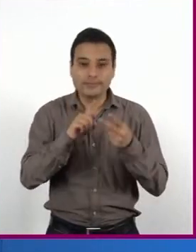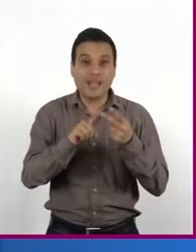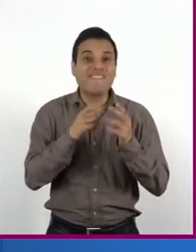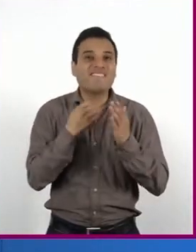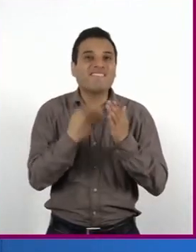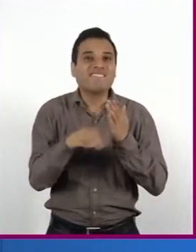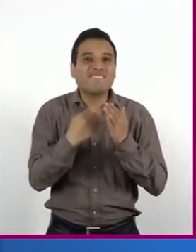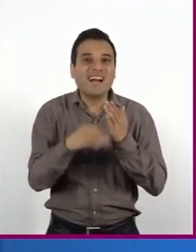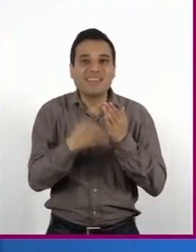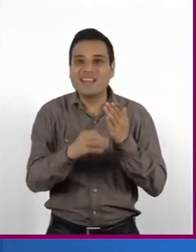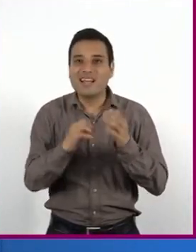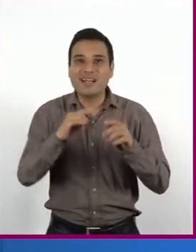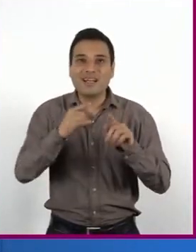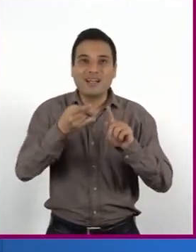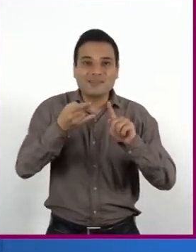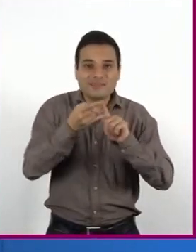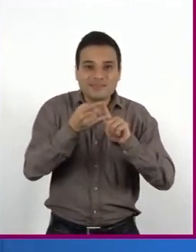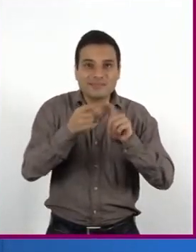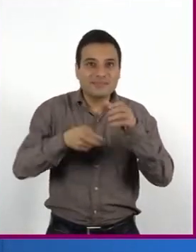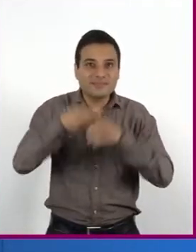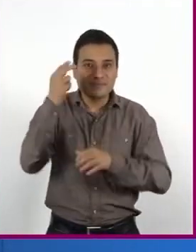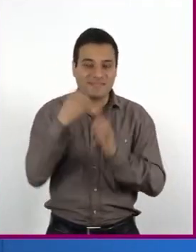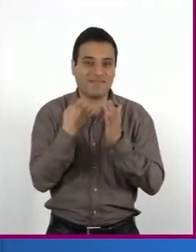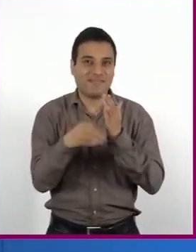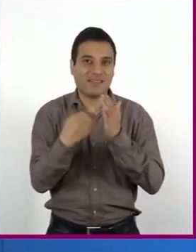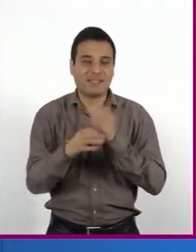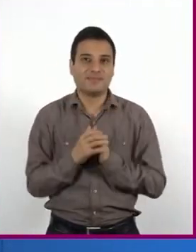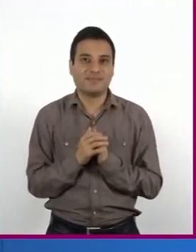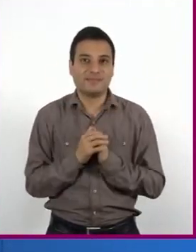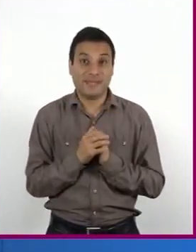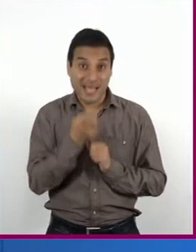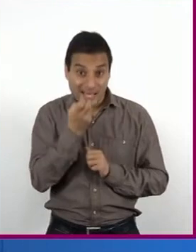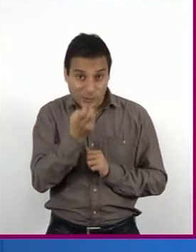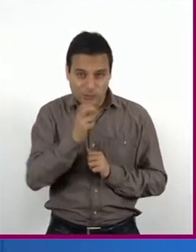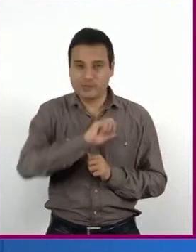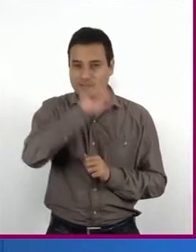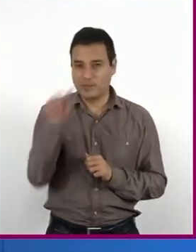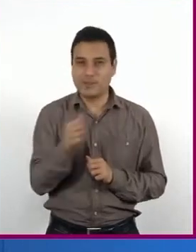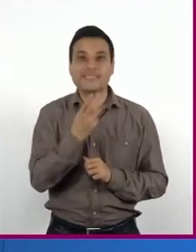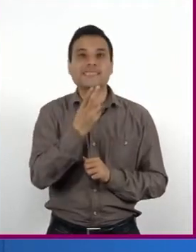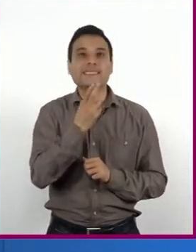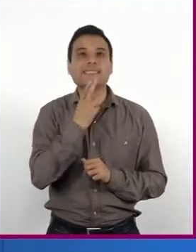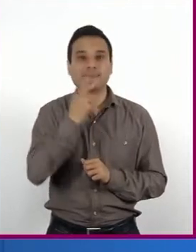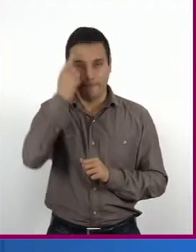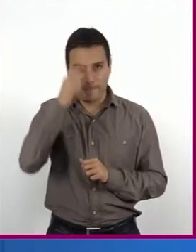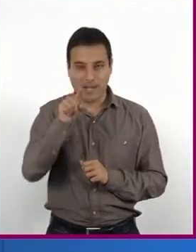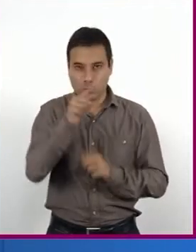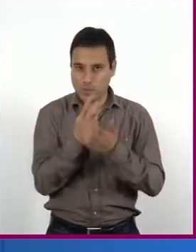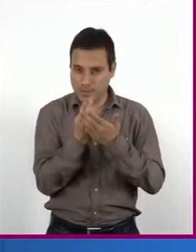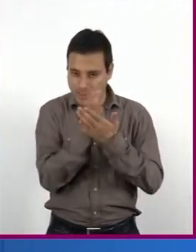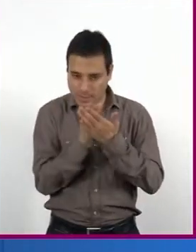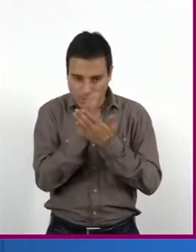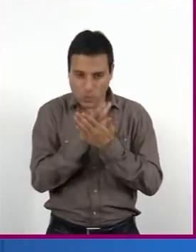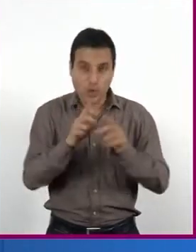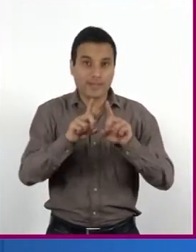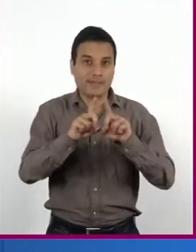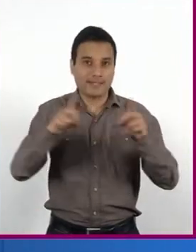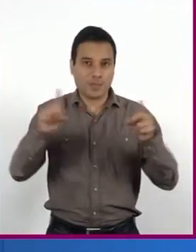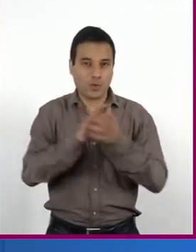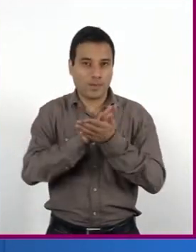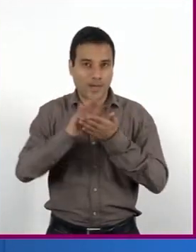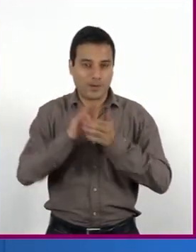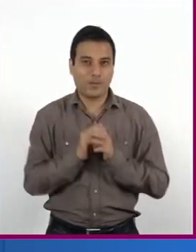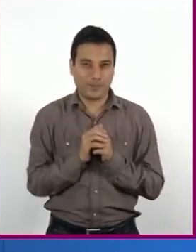caras para completarlo. Estas características serán de utilidad para construir el desarrollo plano o los desarrollos